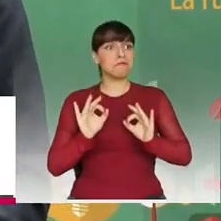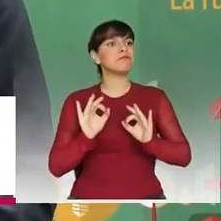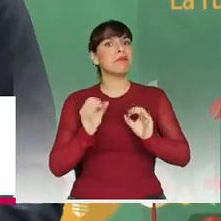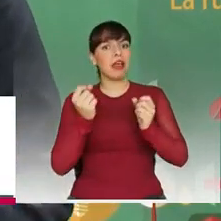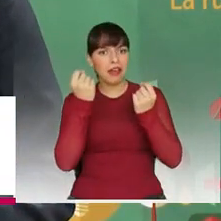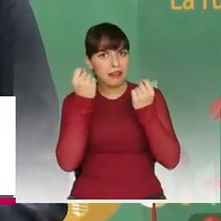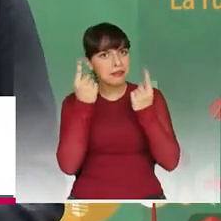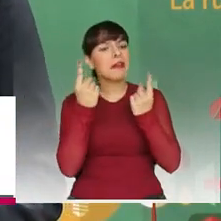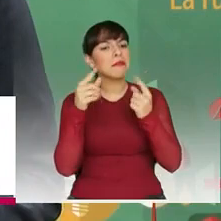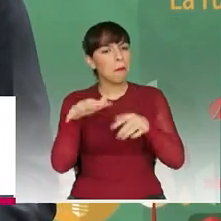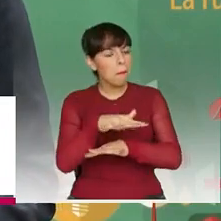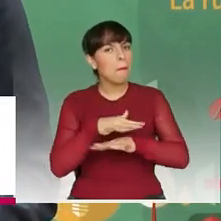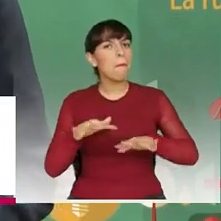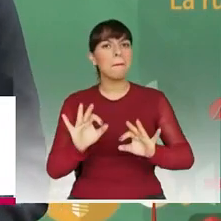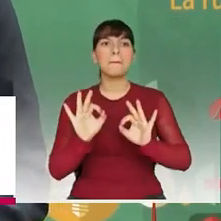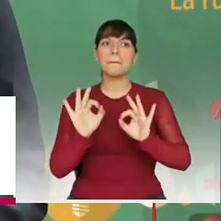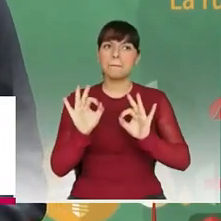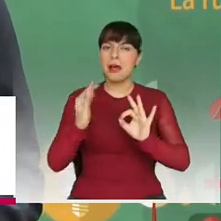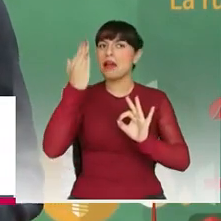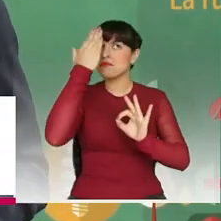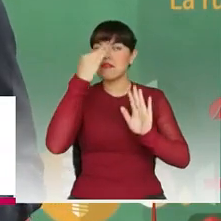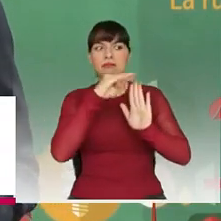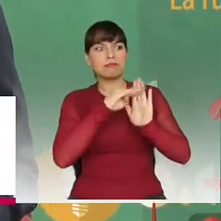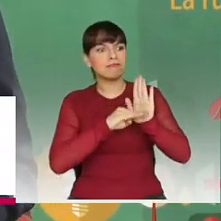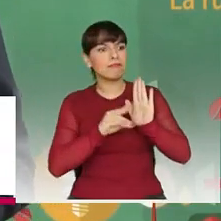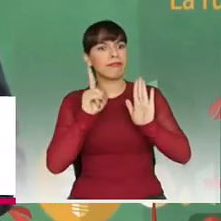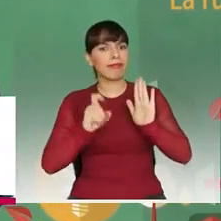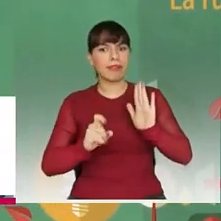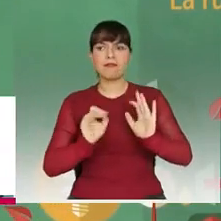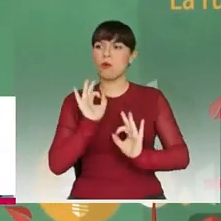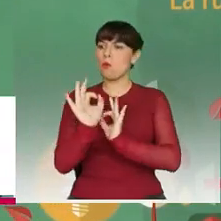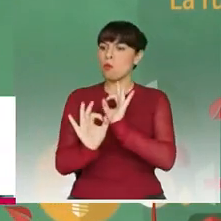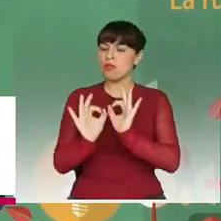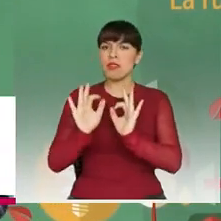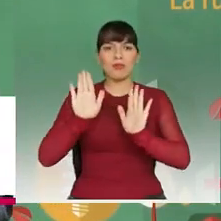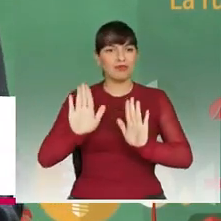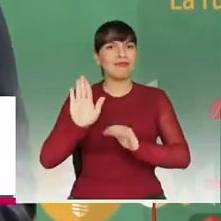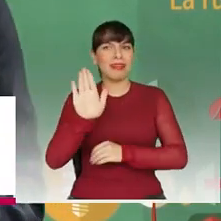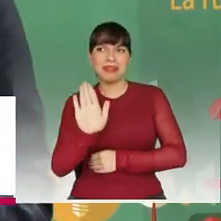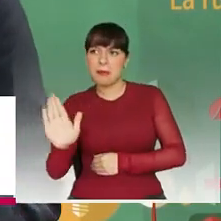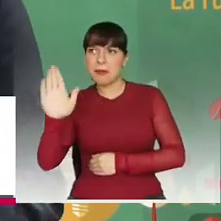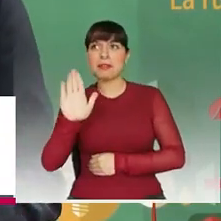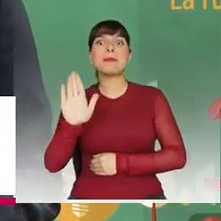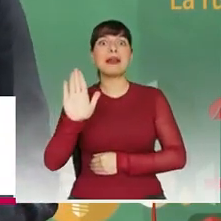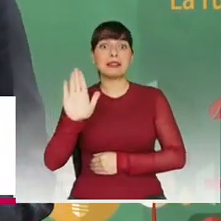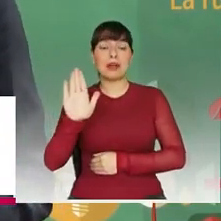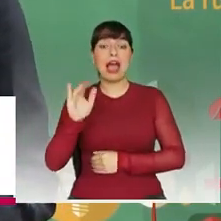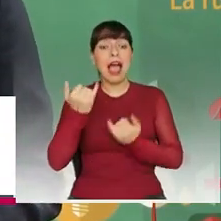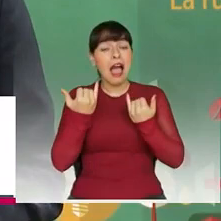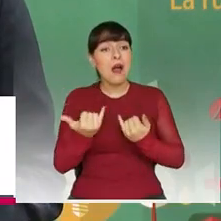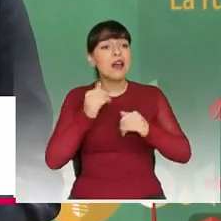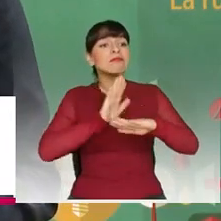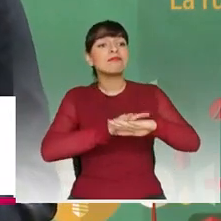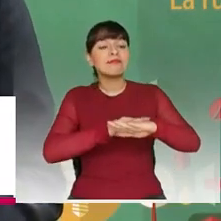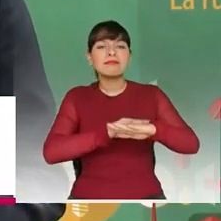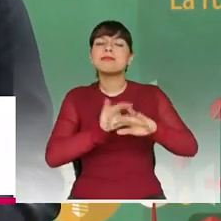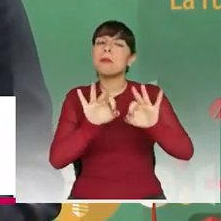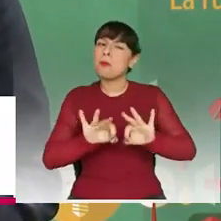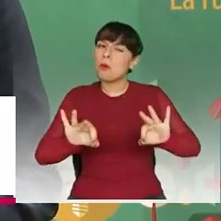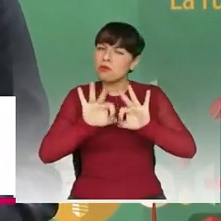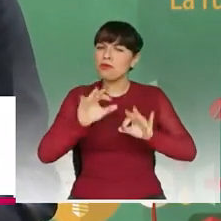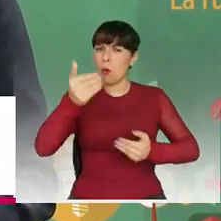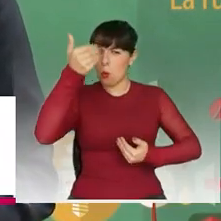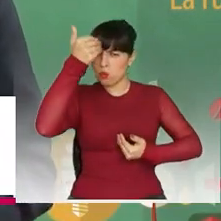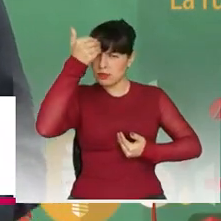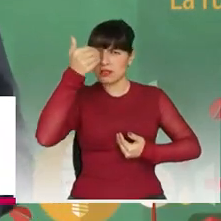las condiciones de cuidado que se necesitan en esos departamentos. De manera que nuestro llamado es a que se mantenga esa conciencia y esa cultura ciudadana